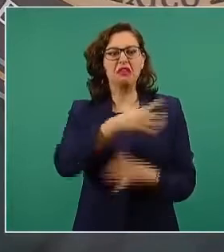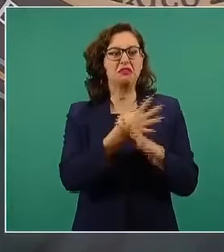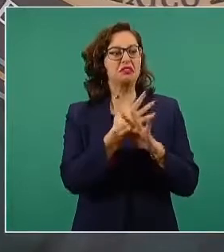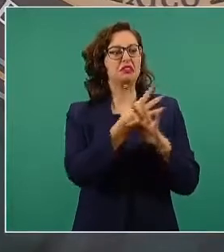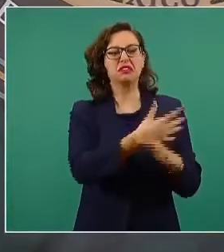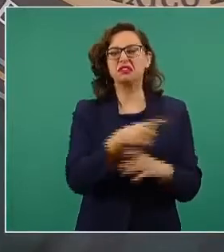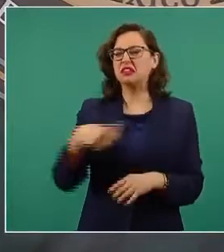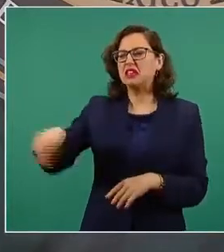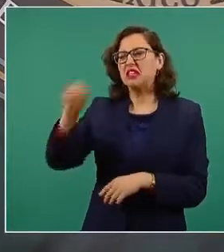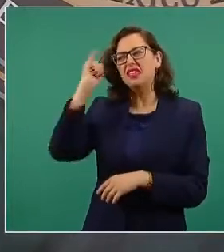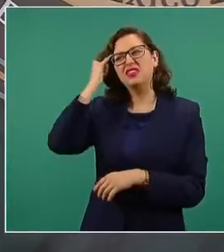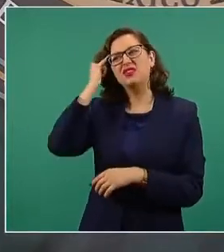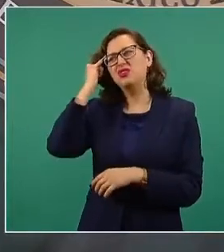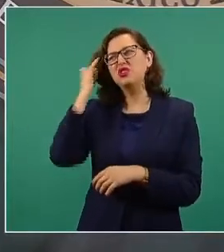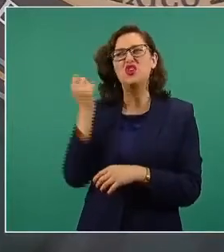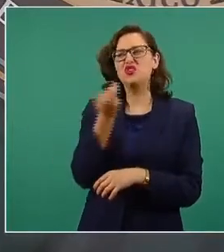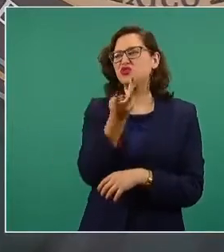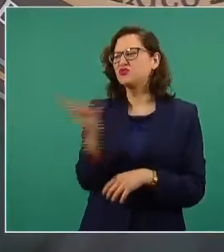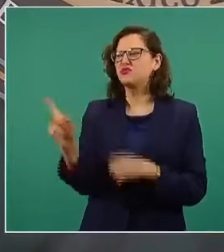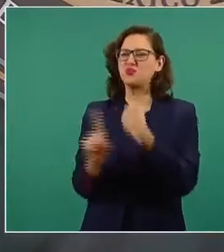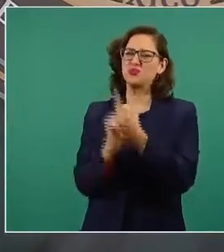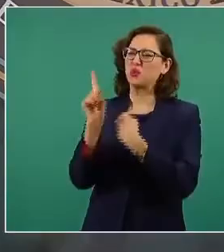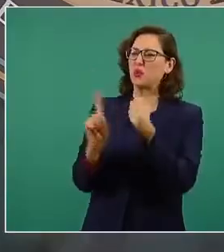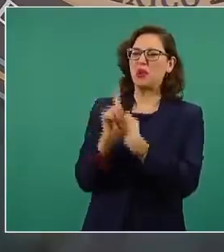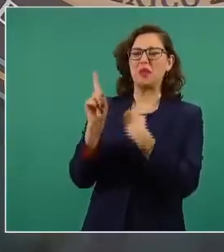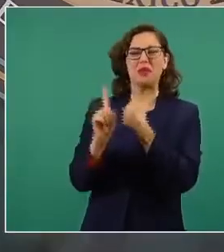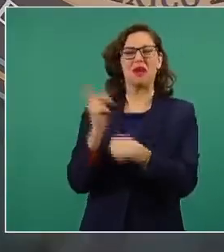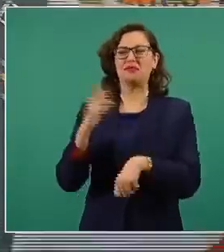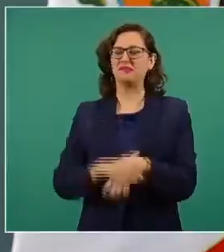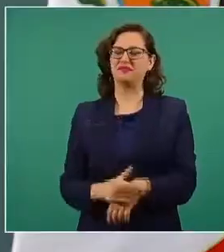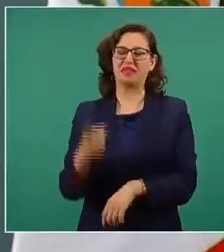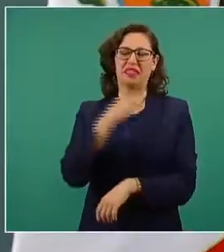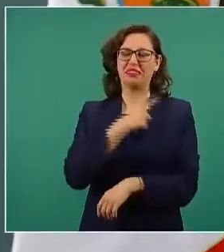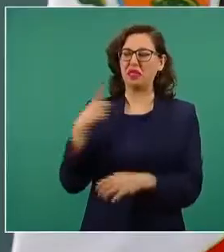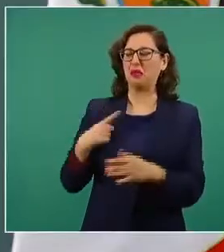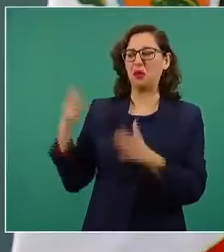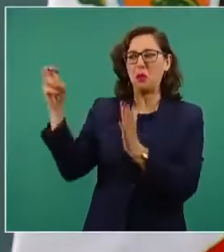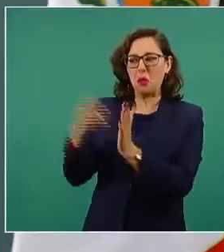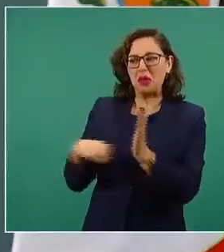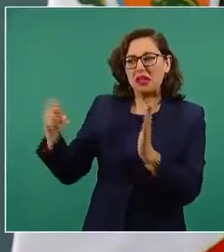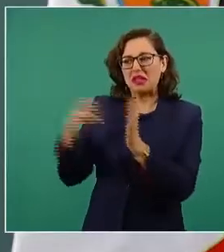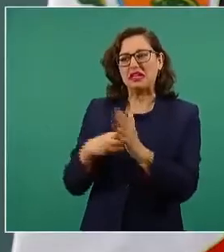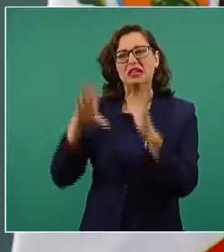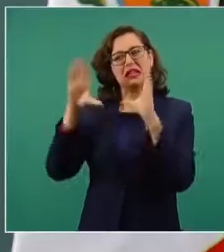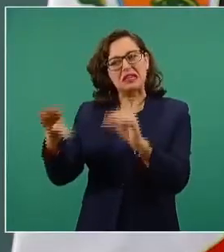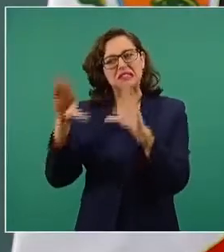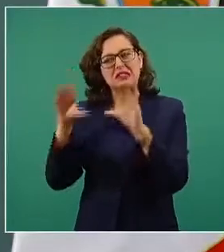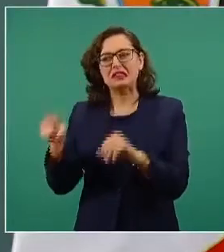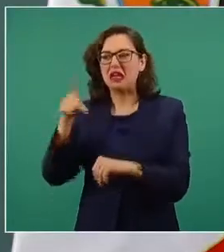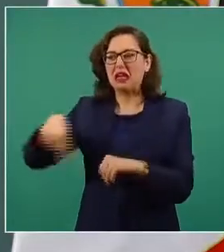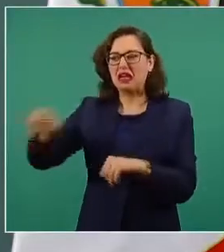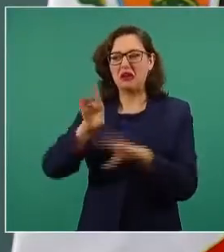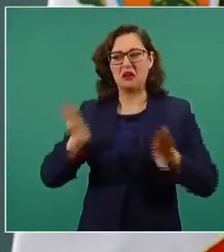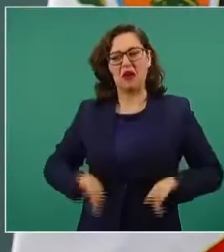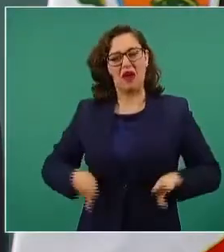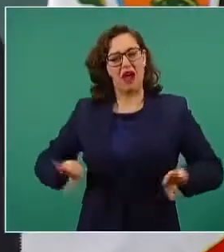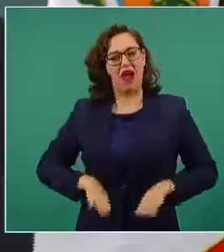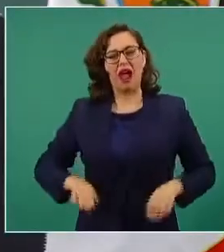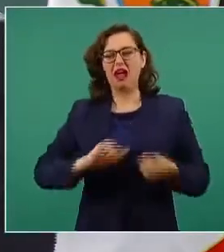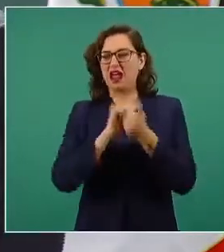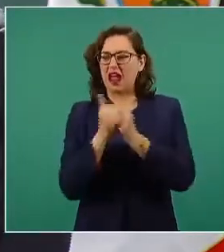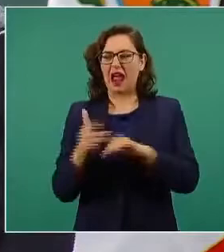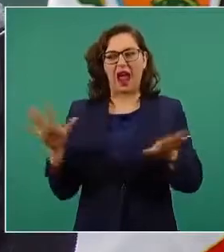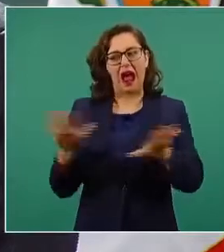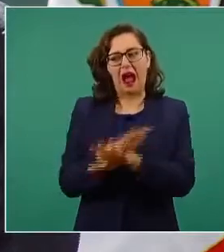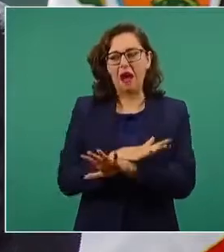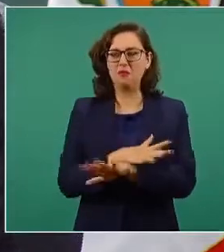proponían que se civilizara, entre comillas, a los indígenas, lo que no solo les